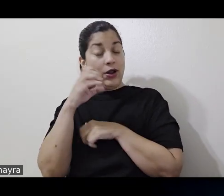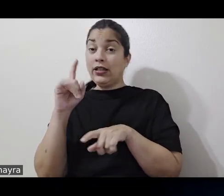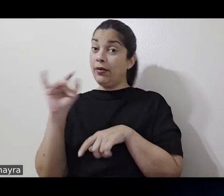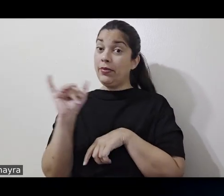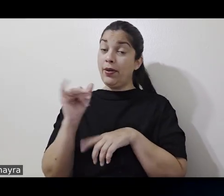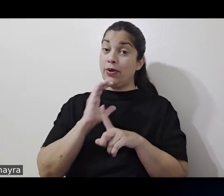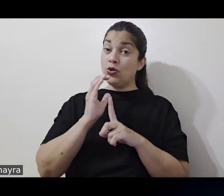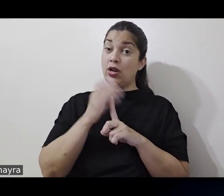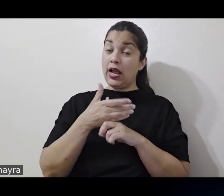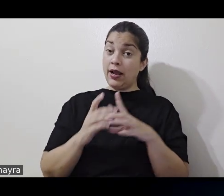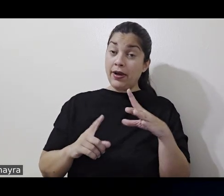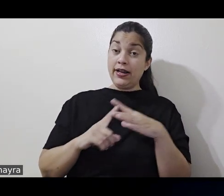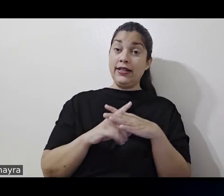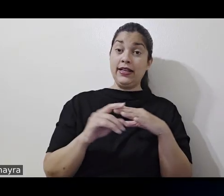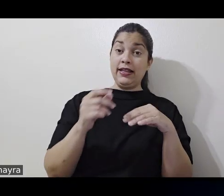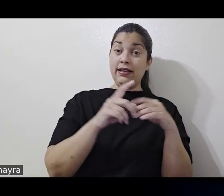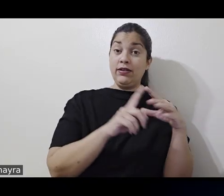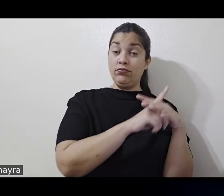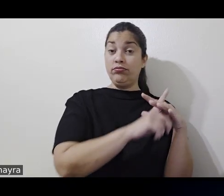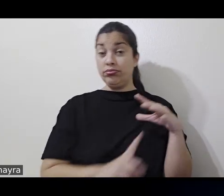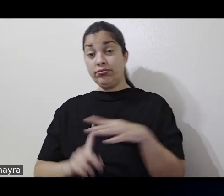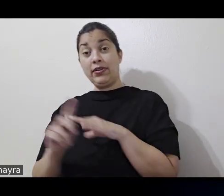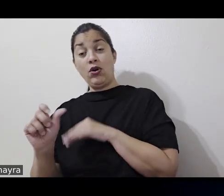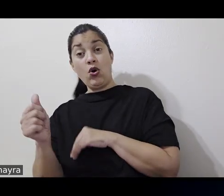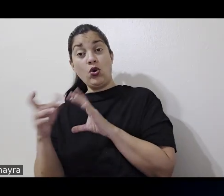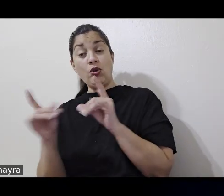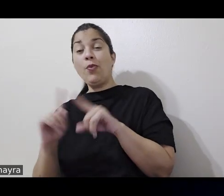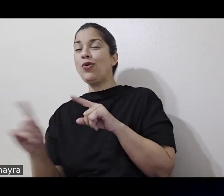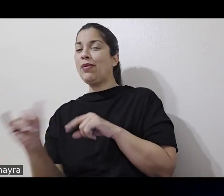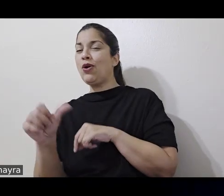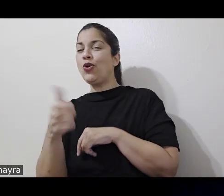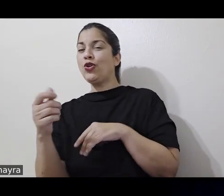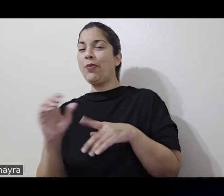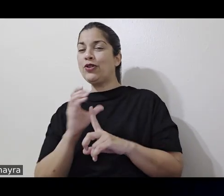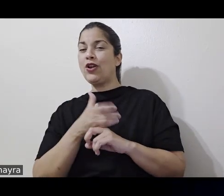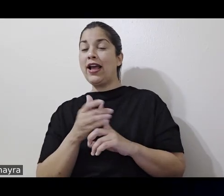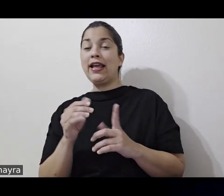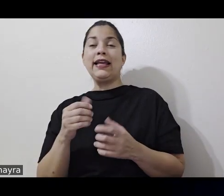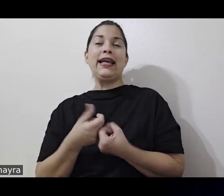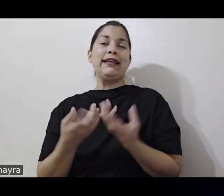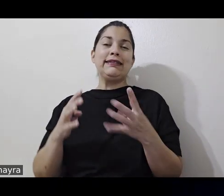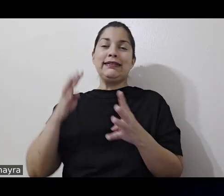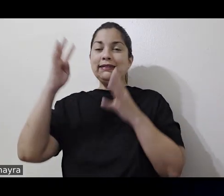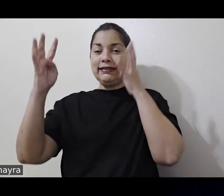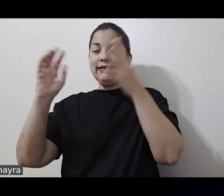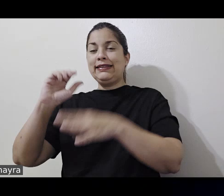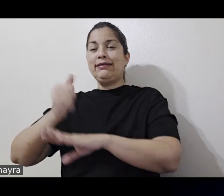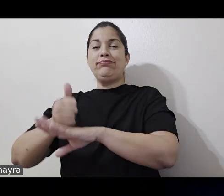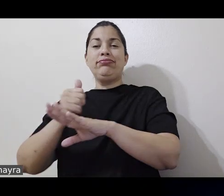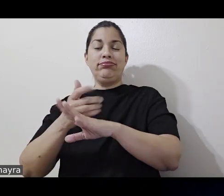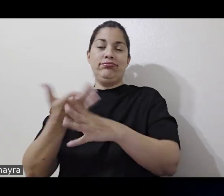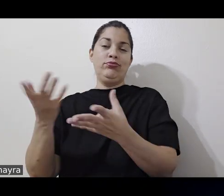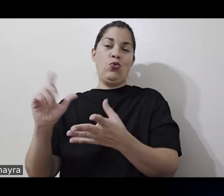ese que sale en el cuento y cruza al otro, pero aquí hay otros personajes más que crean un tipo